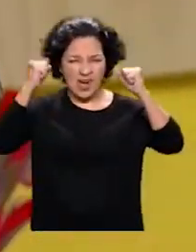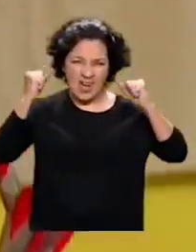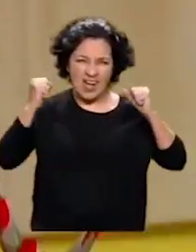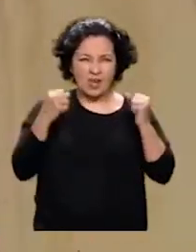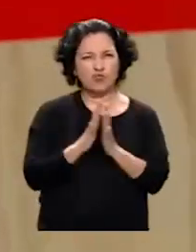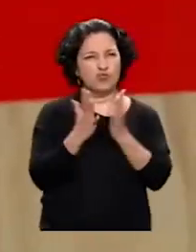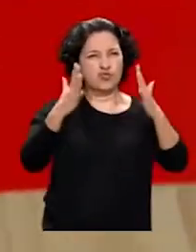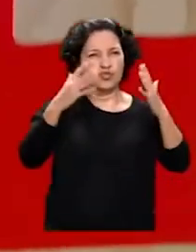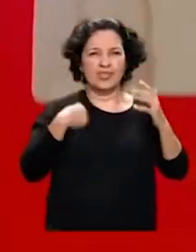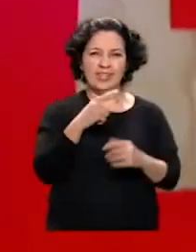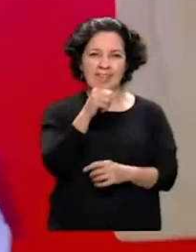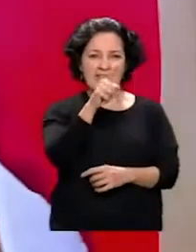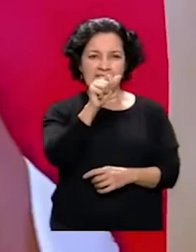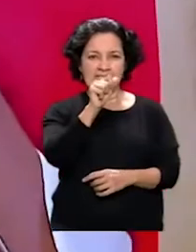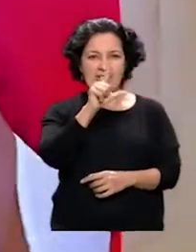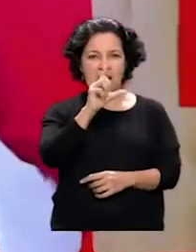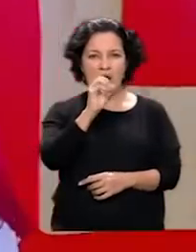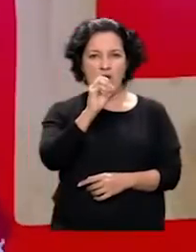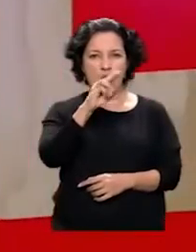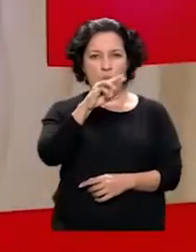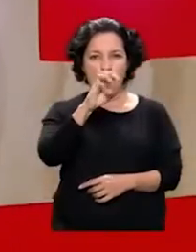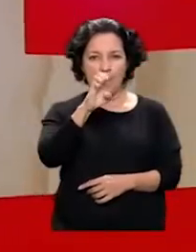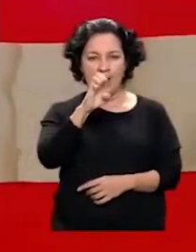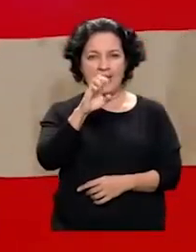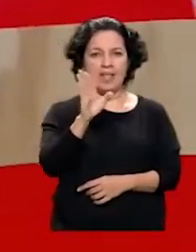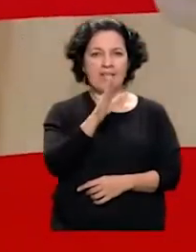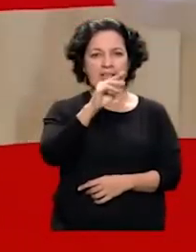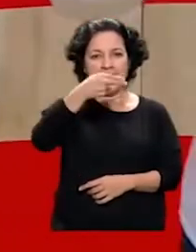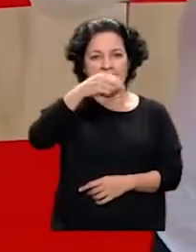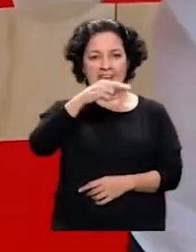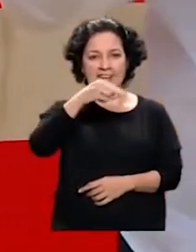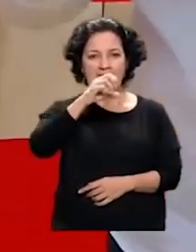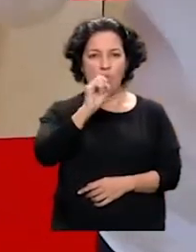Aplausos para Salomé Henao Monsalve.